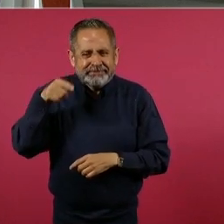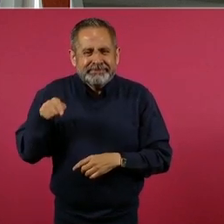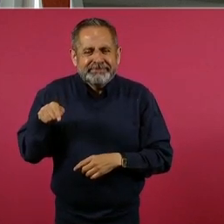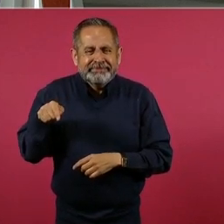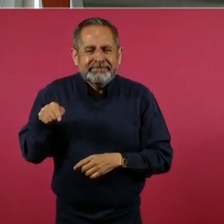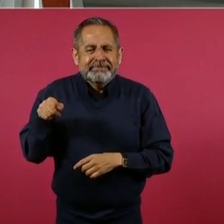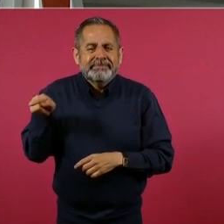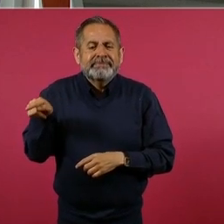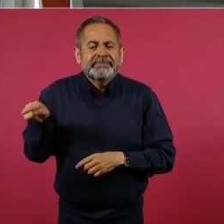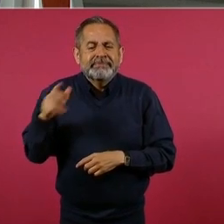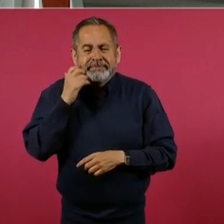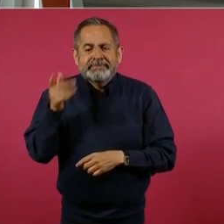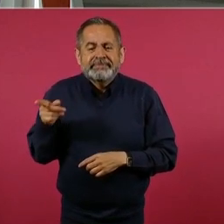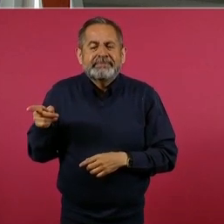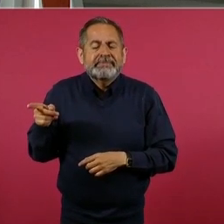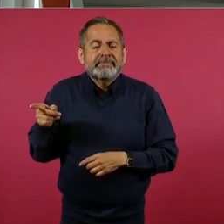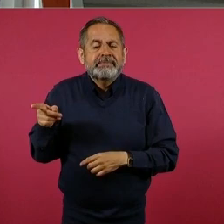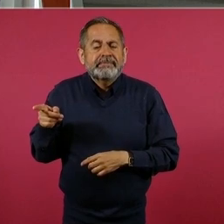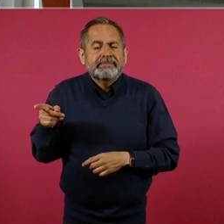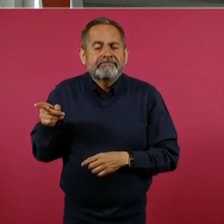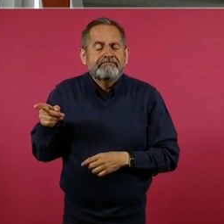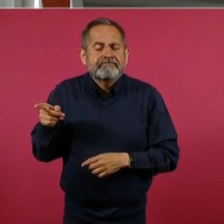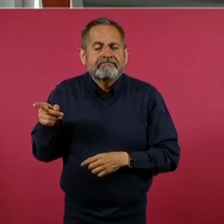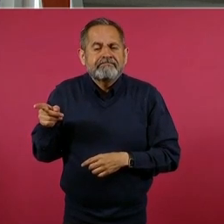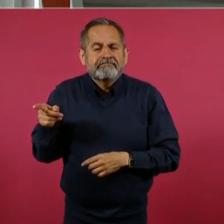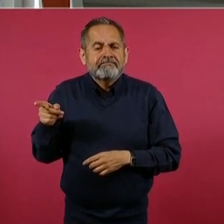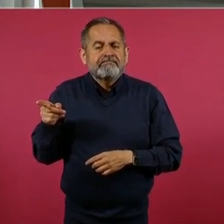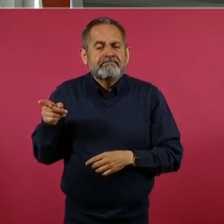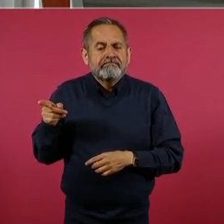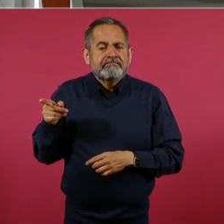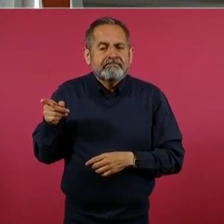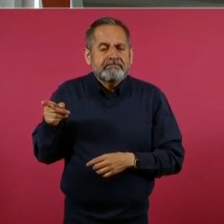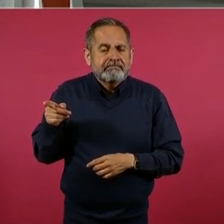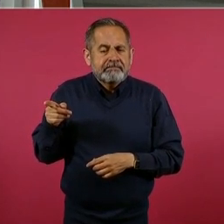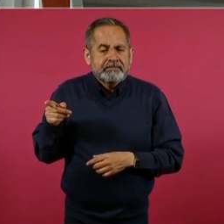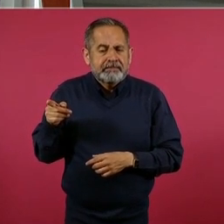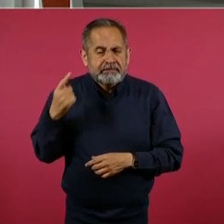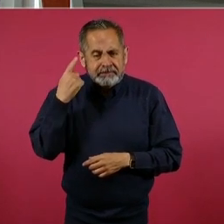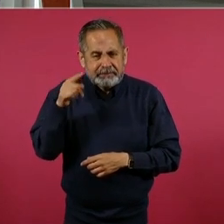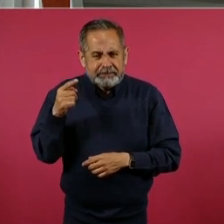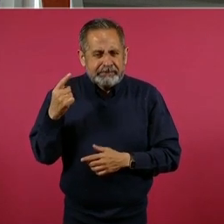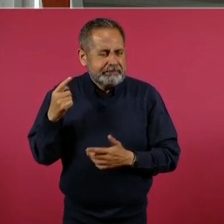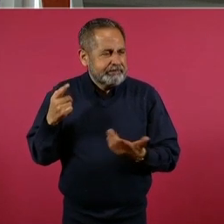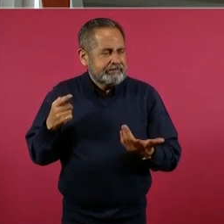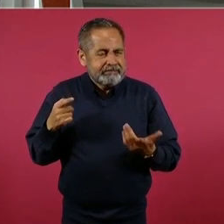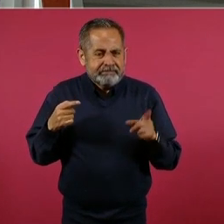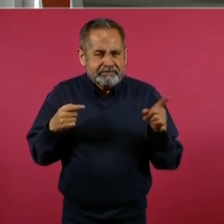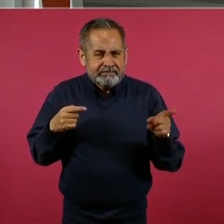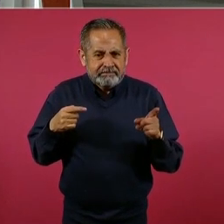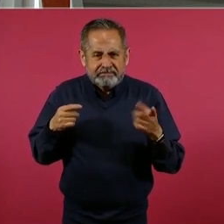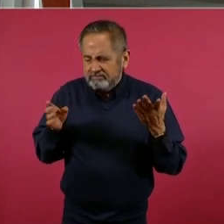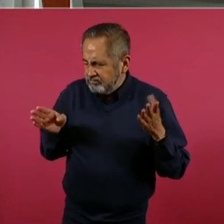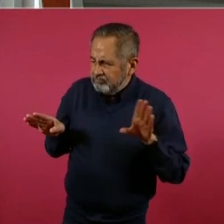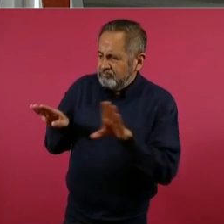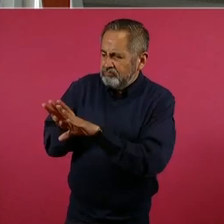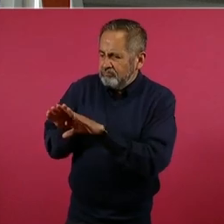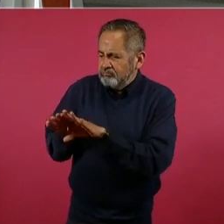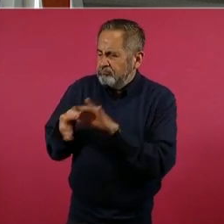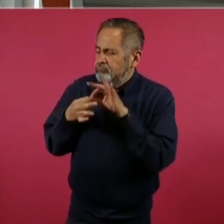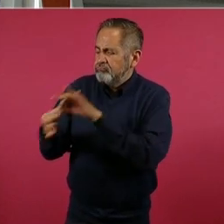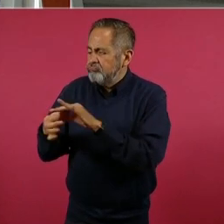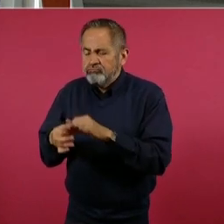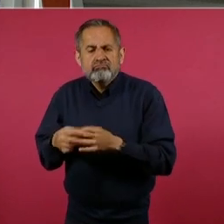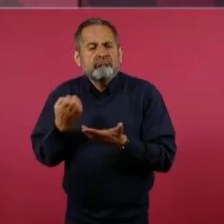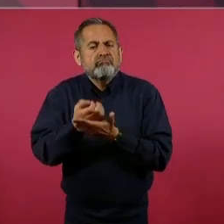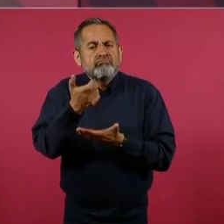para que no se llevara a cabo una relación